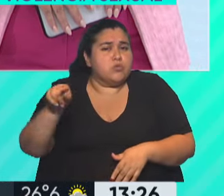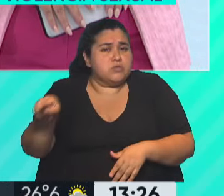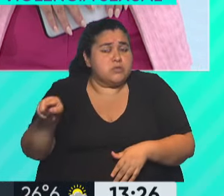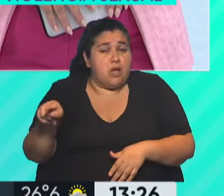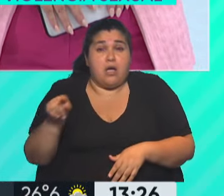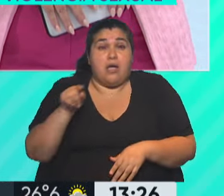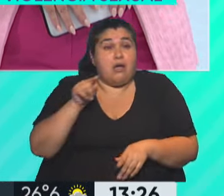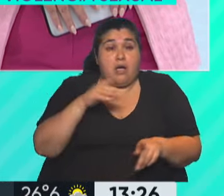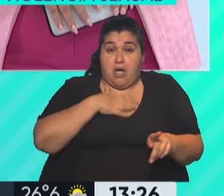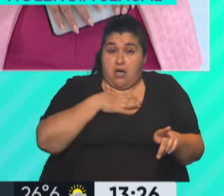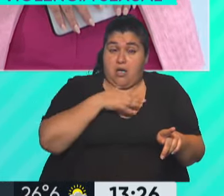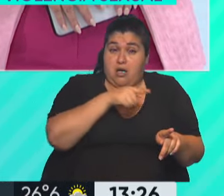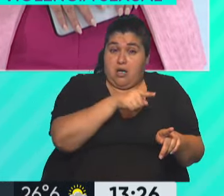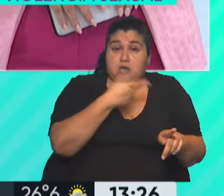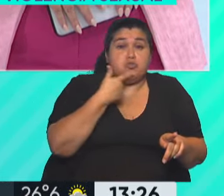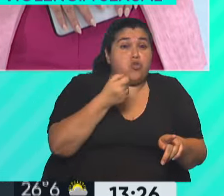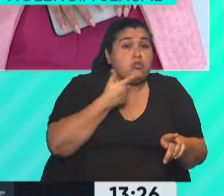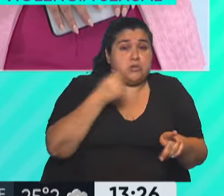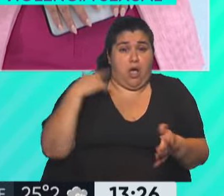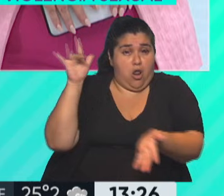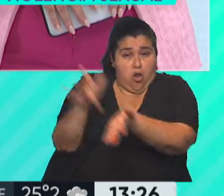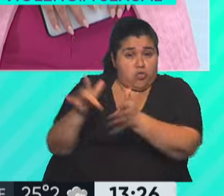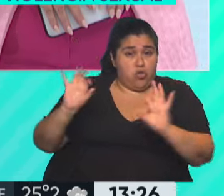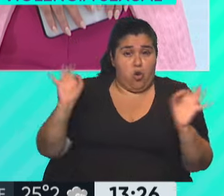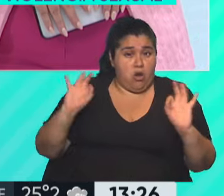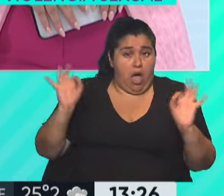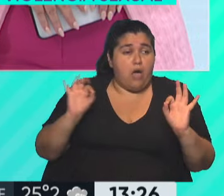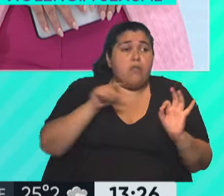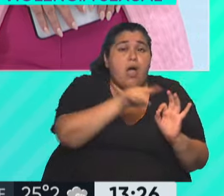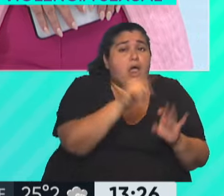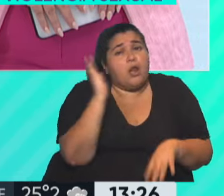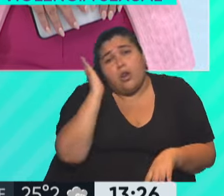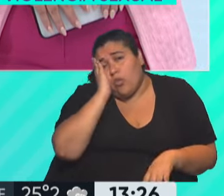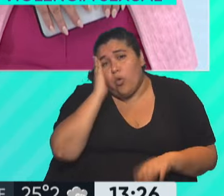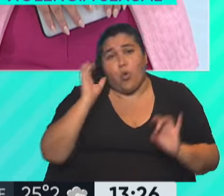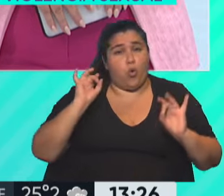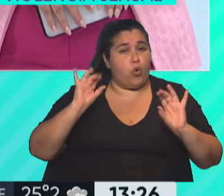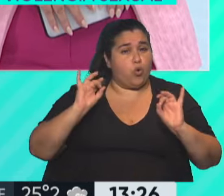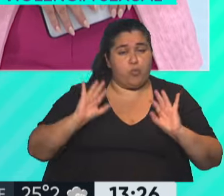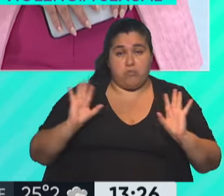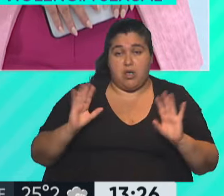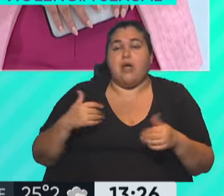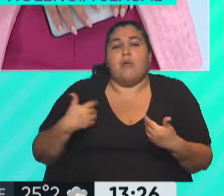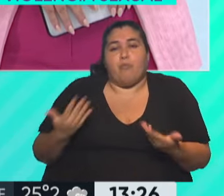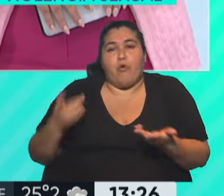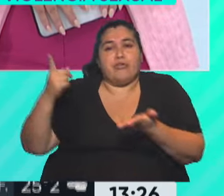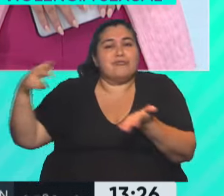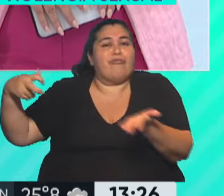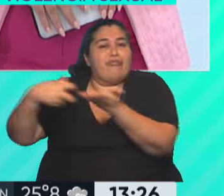no él no le hizo nada y que estuvo durmiendo. Por eso la fiscal dice que